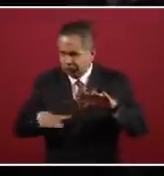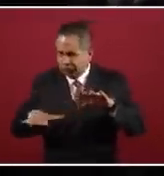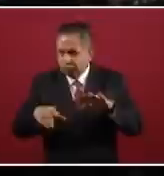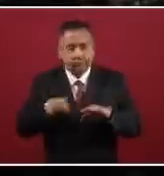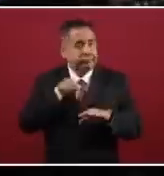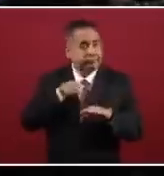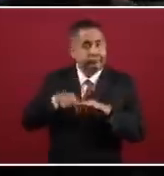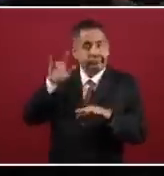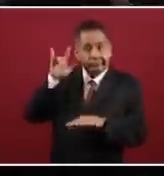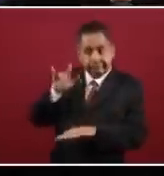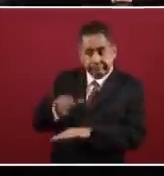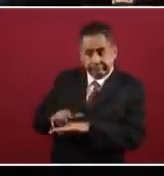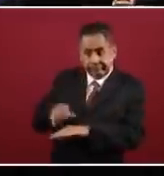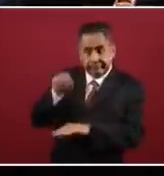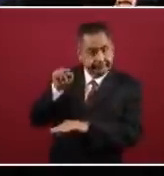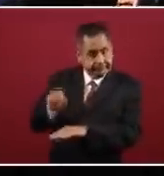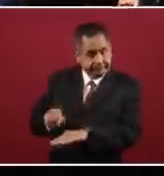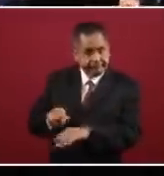México,